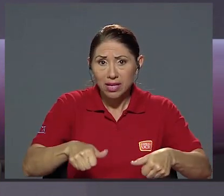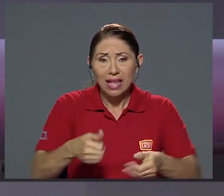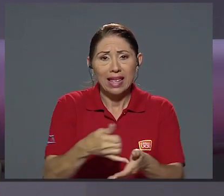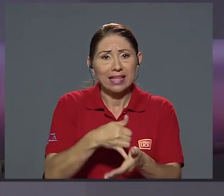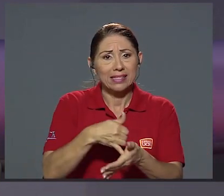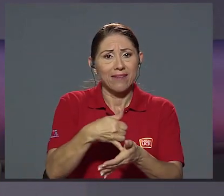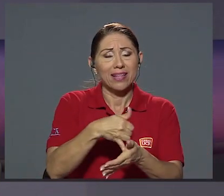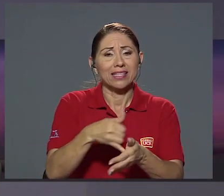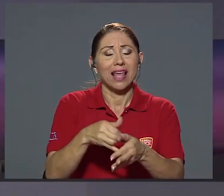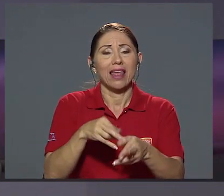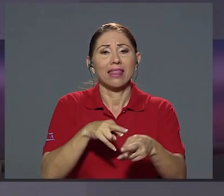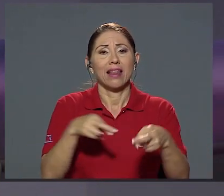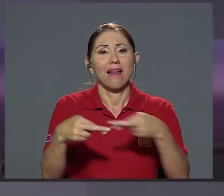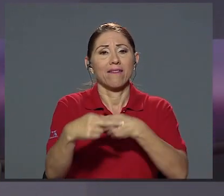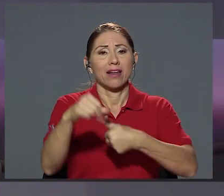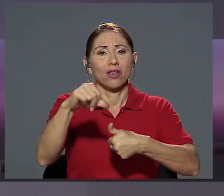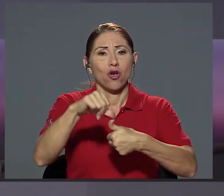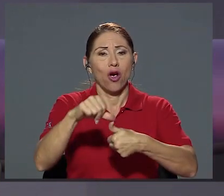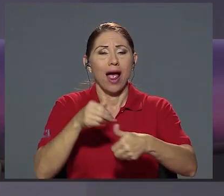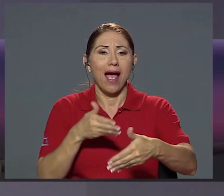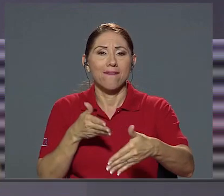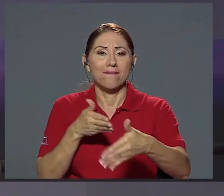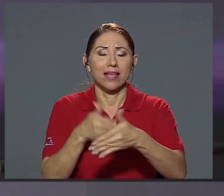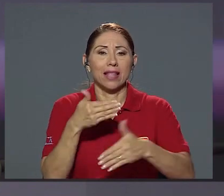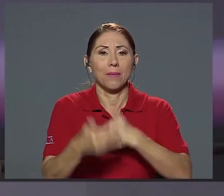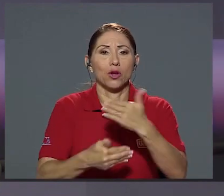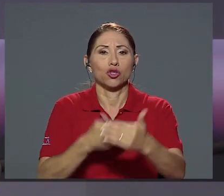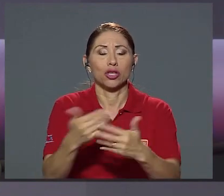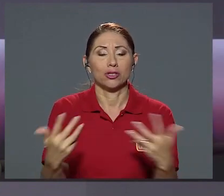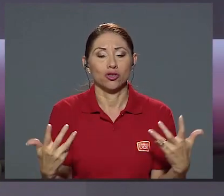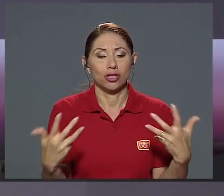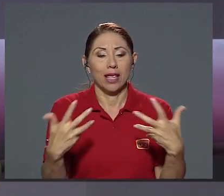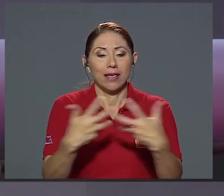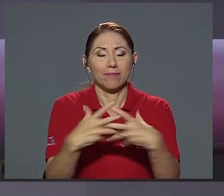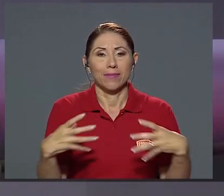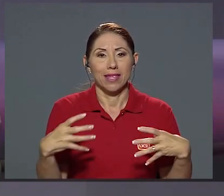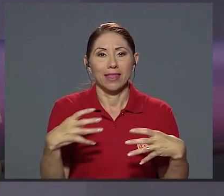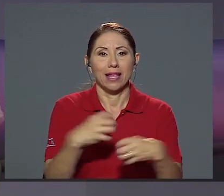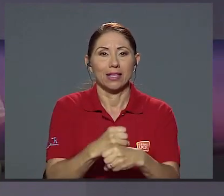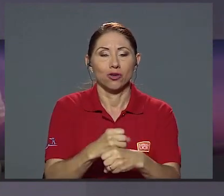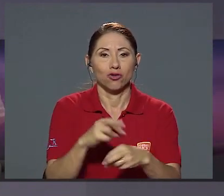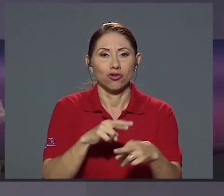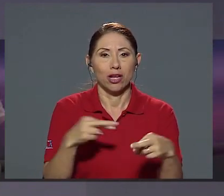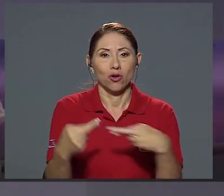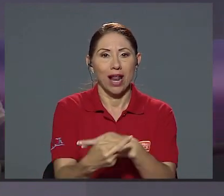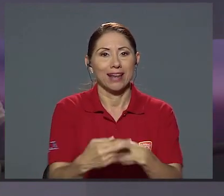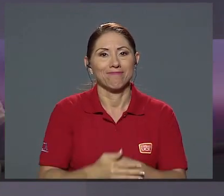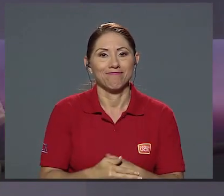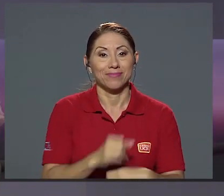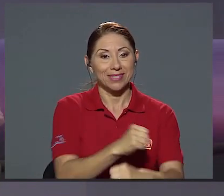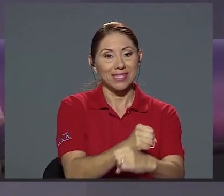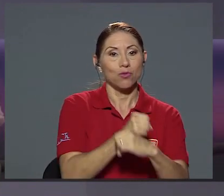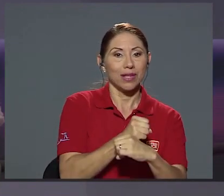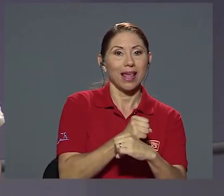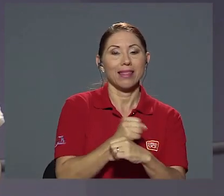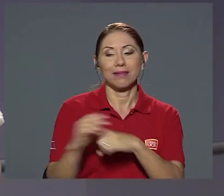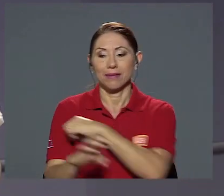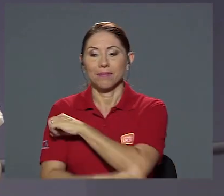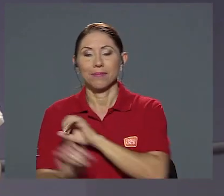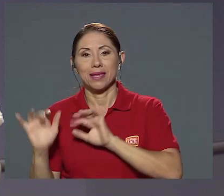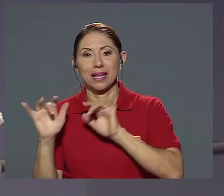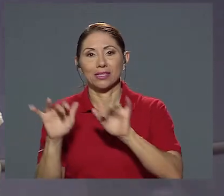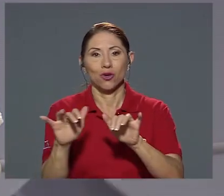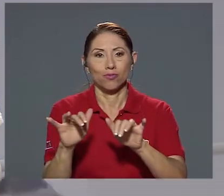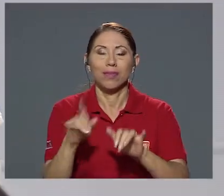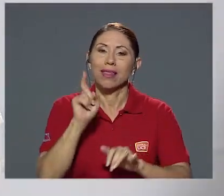inestabilidad de la región afecta sobre todo los procesos de integración regional, la seguridad y la migración, y que hay que trabajar urgentemente